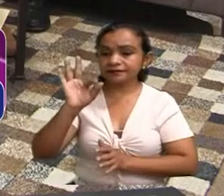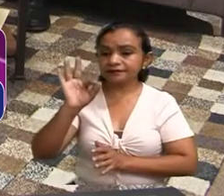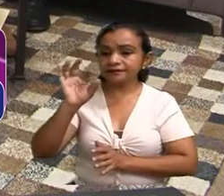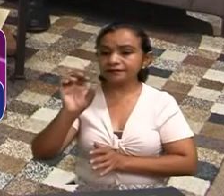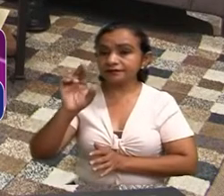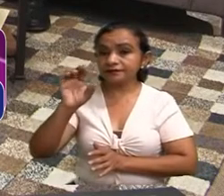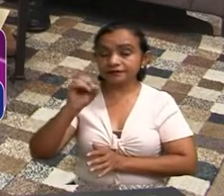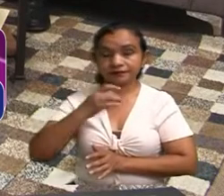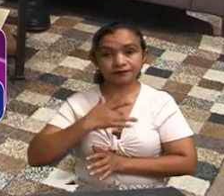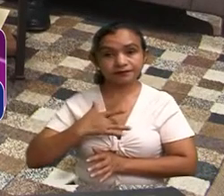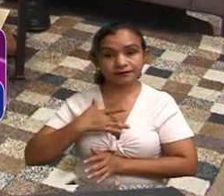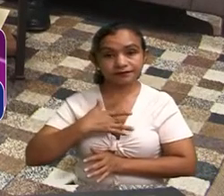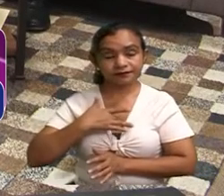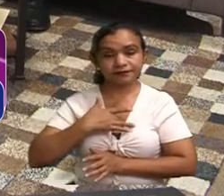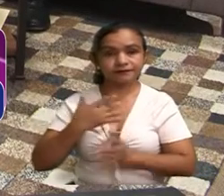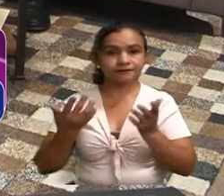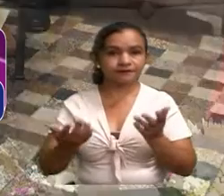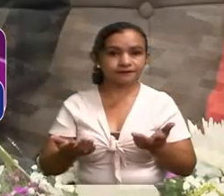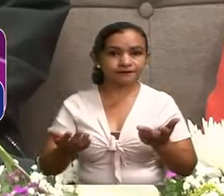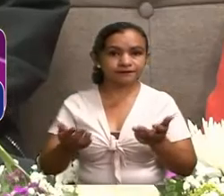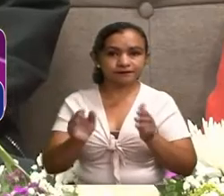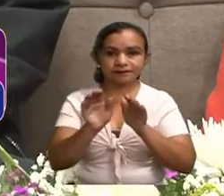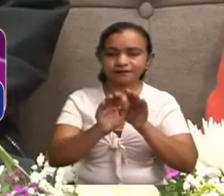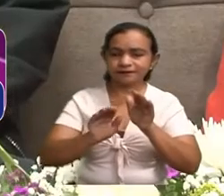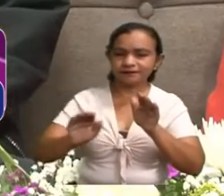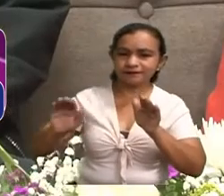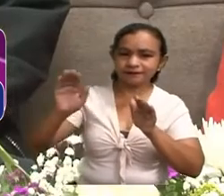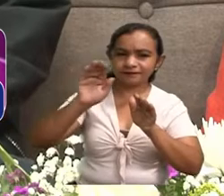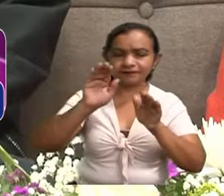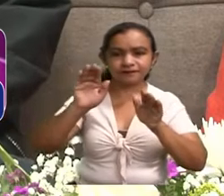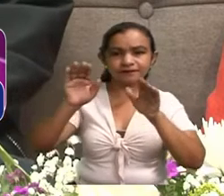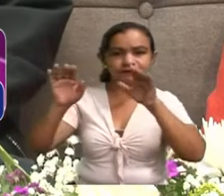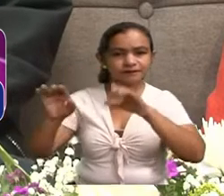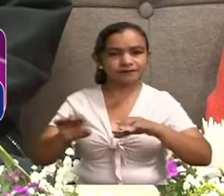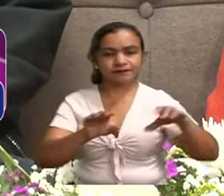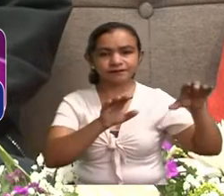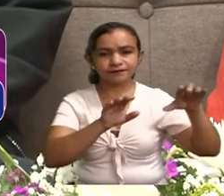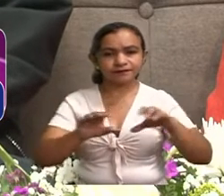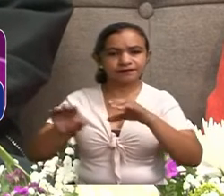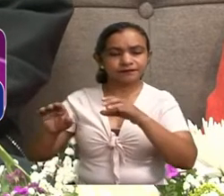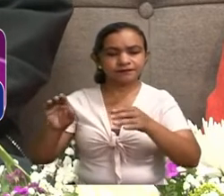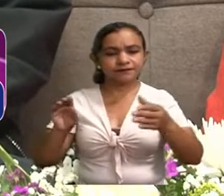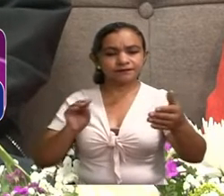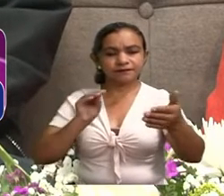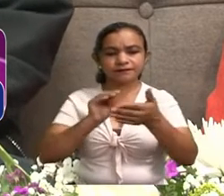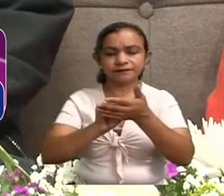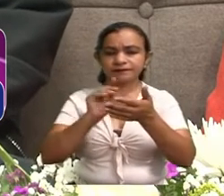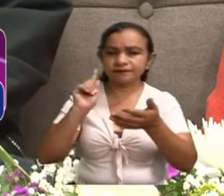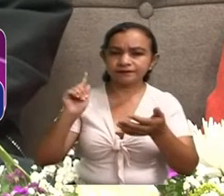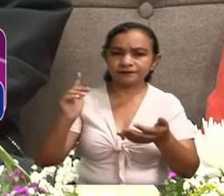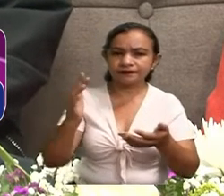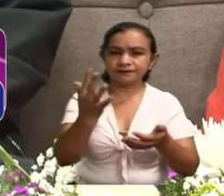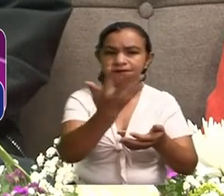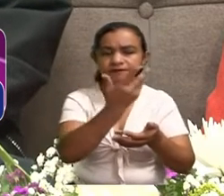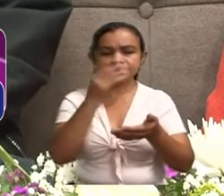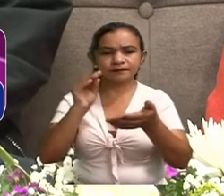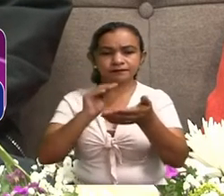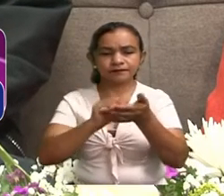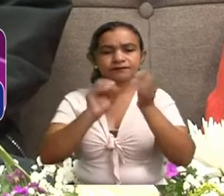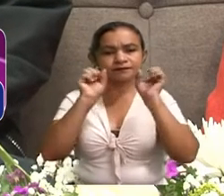necesitábamos tener un evento de mayor trascendencia donde se incorporaran todos estos elementos y los diéramos a